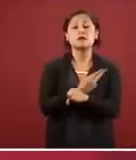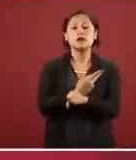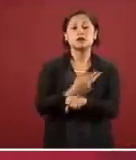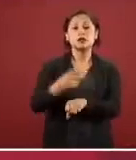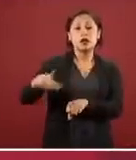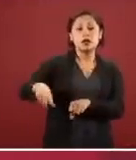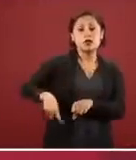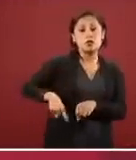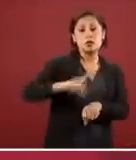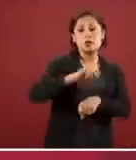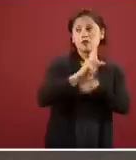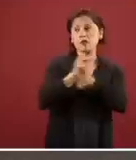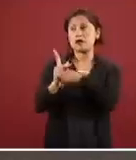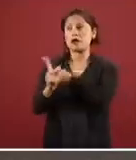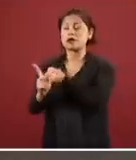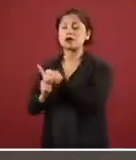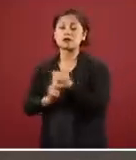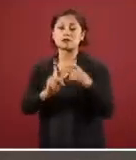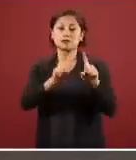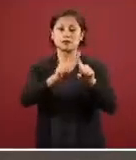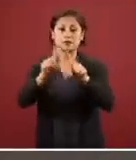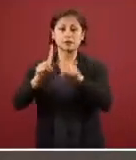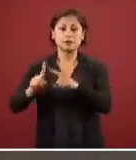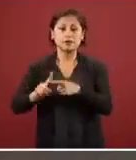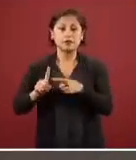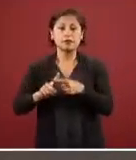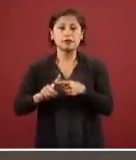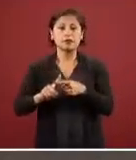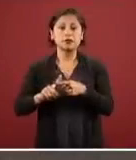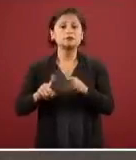y no todo